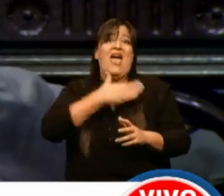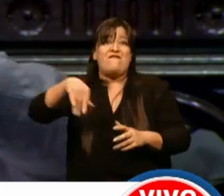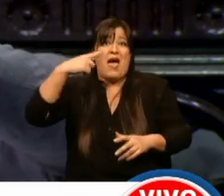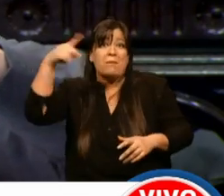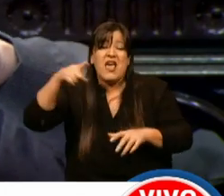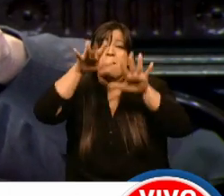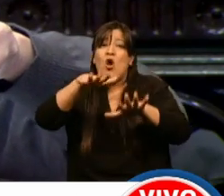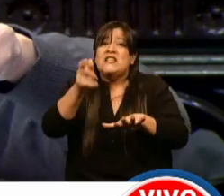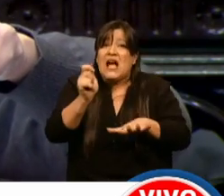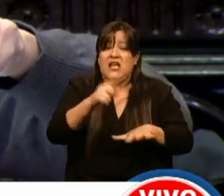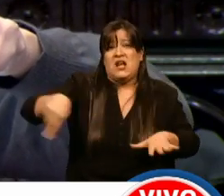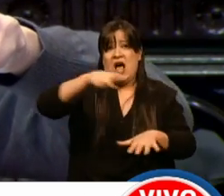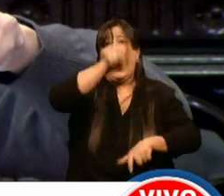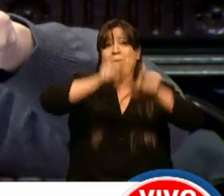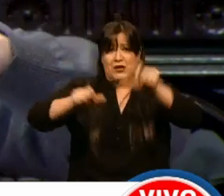argentinas